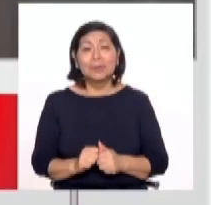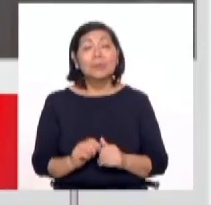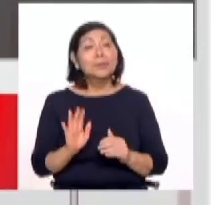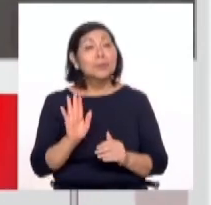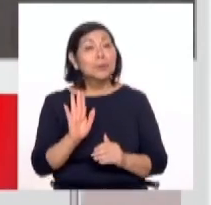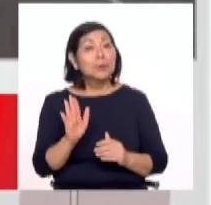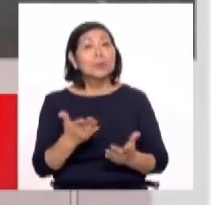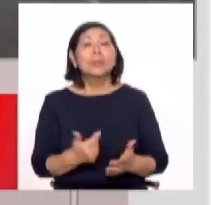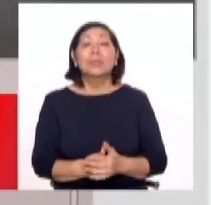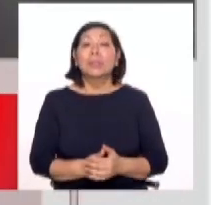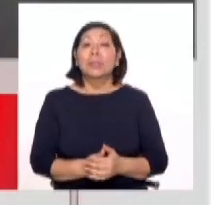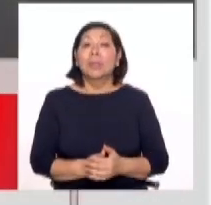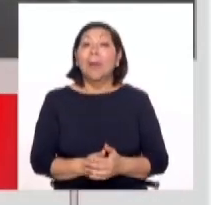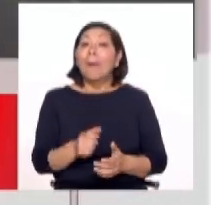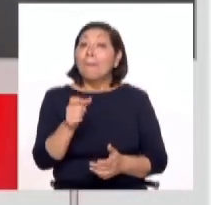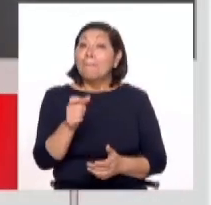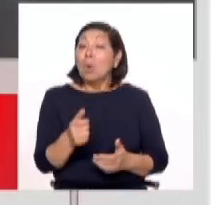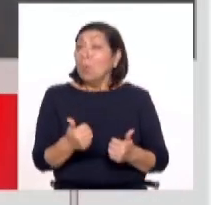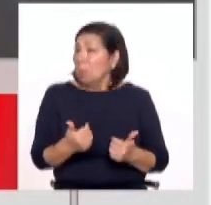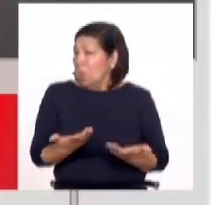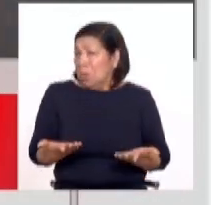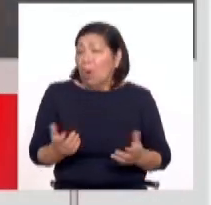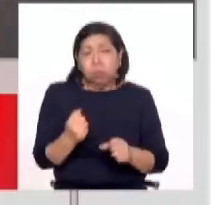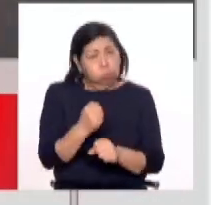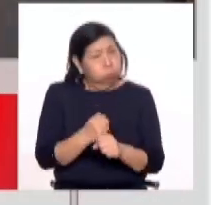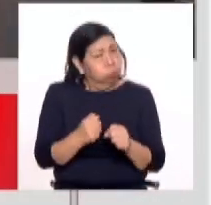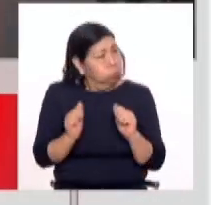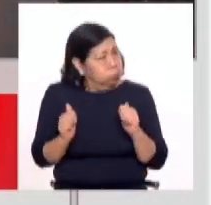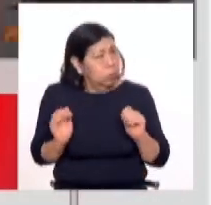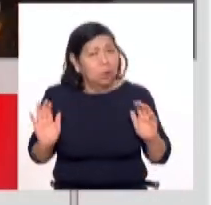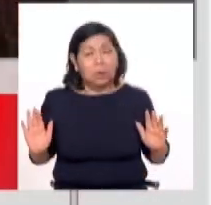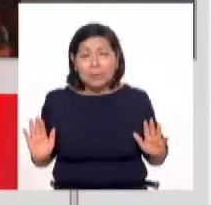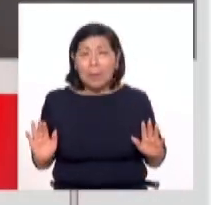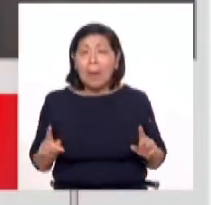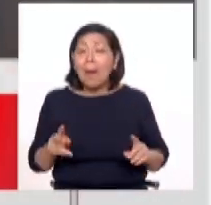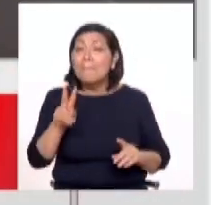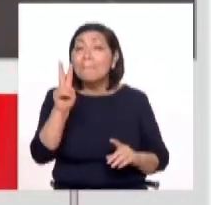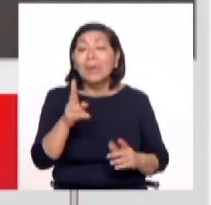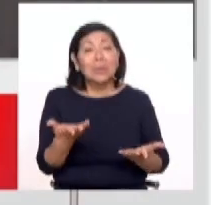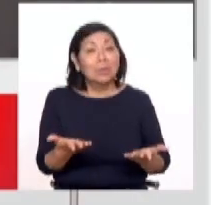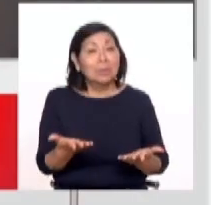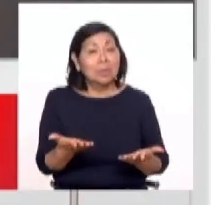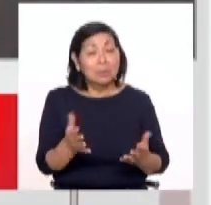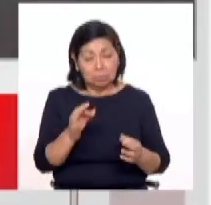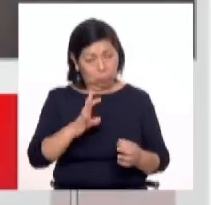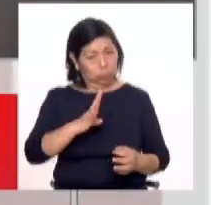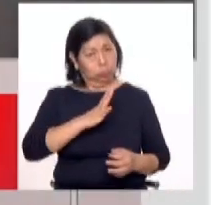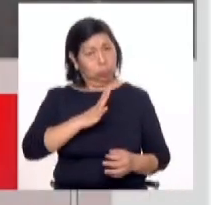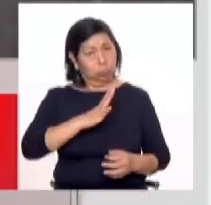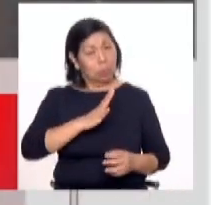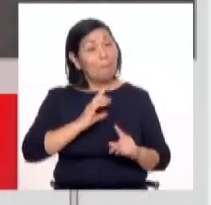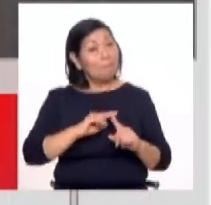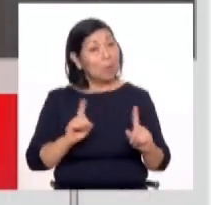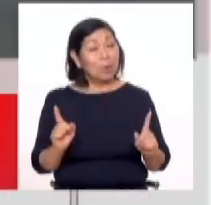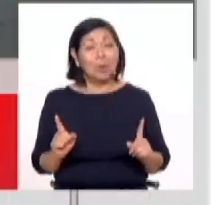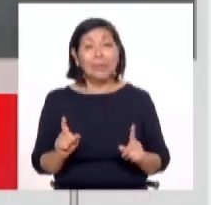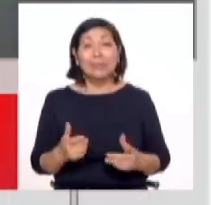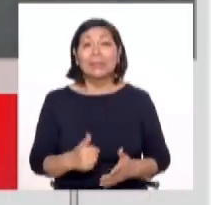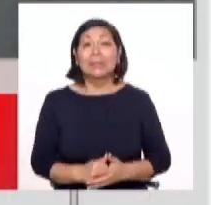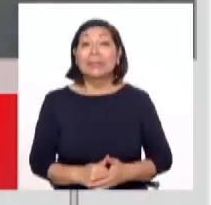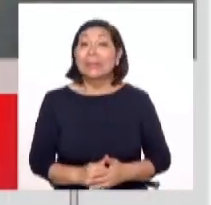efectuando acciones de personas de bien, trabajando, porque el trabajo le dignifica, sino